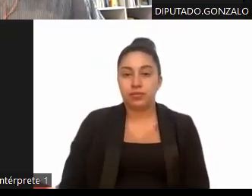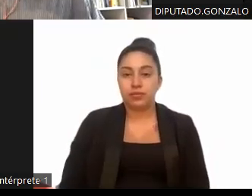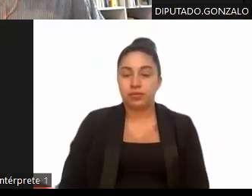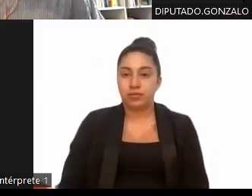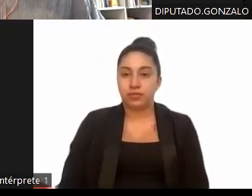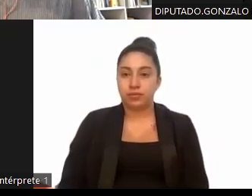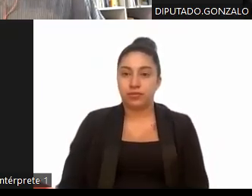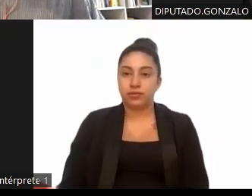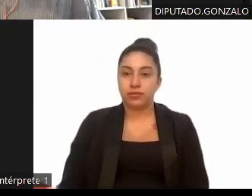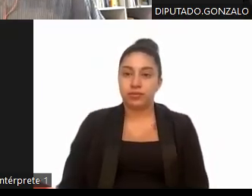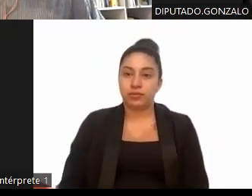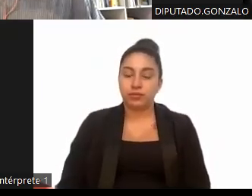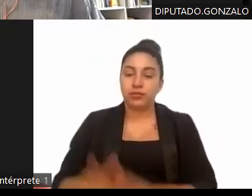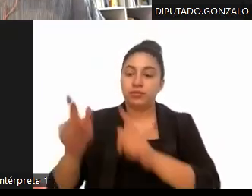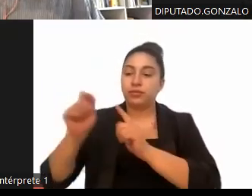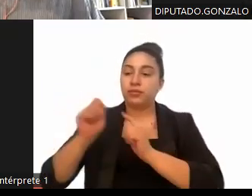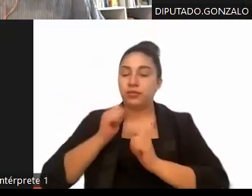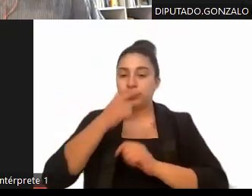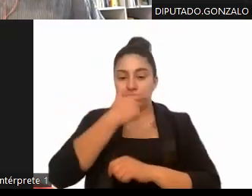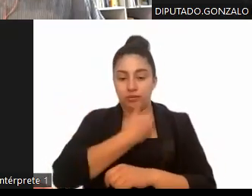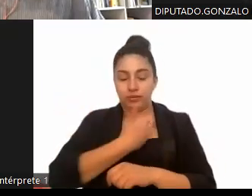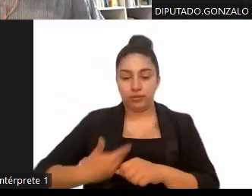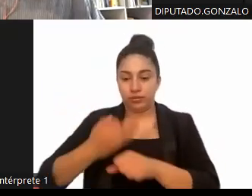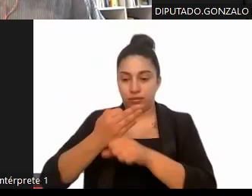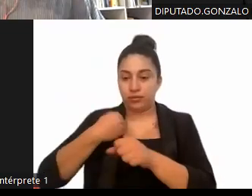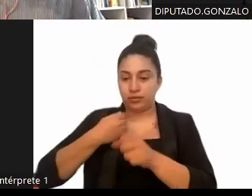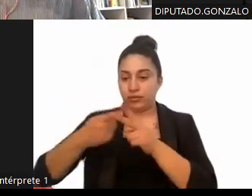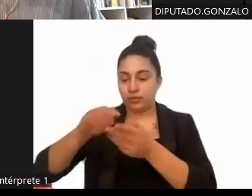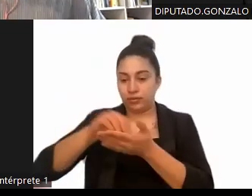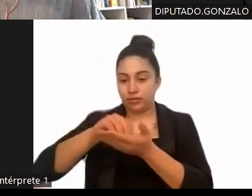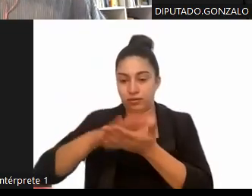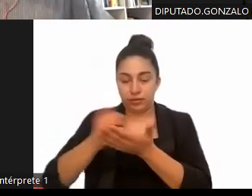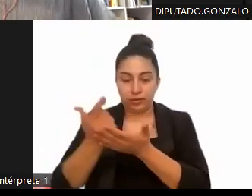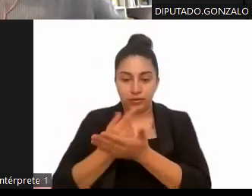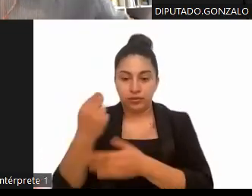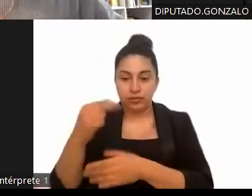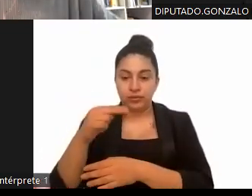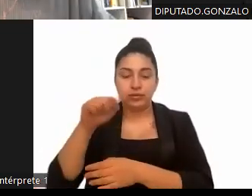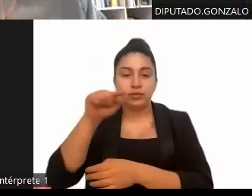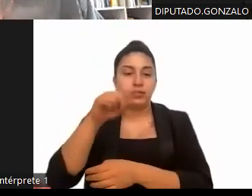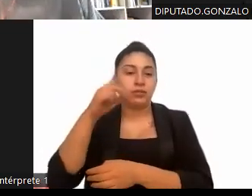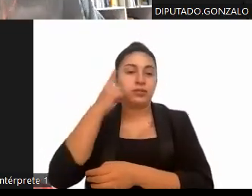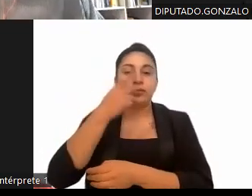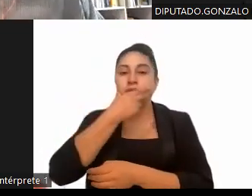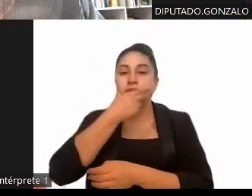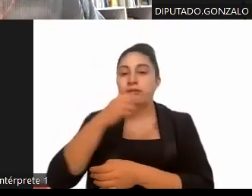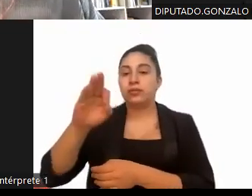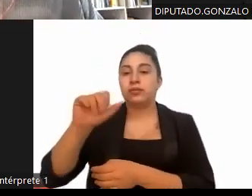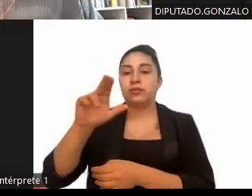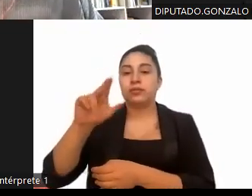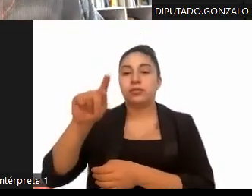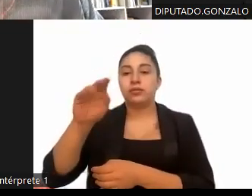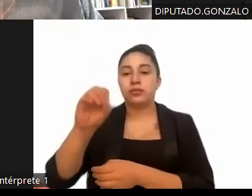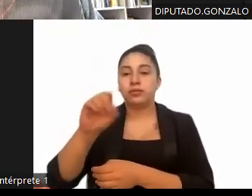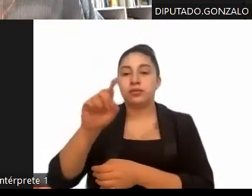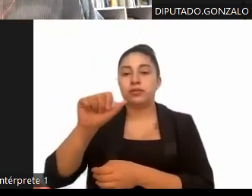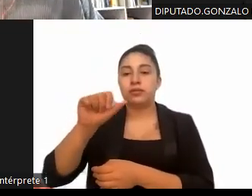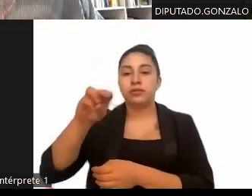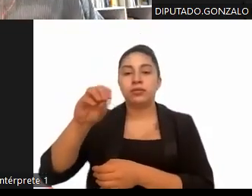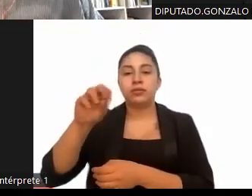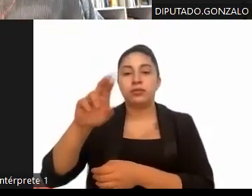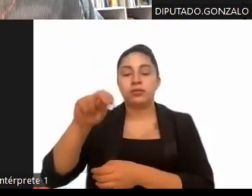Por instrucciones de la presidencia se procede al pase de lista correspondiente. Diputado Fausto Manuel Zamorano. Presente.